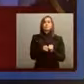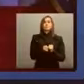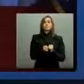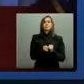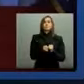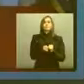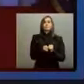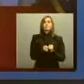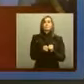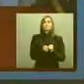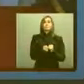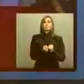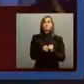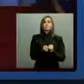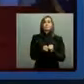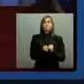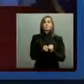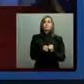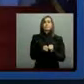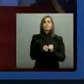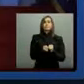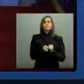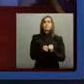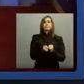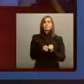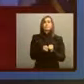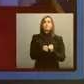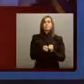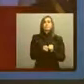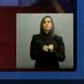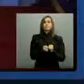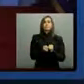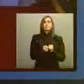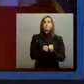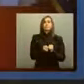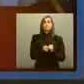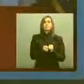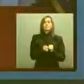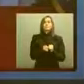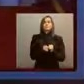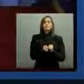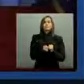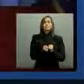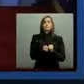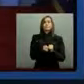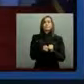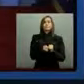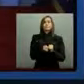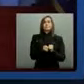tema que usted no tocó tema tan sensible para la república dominicana